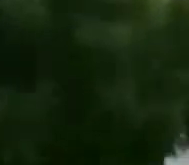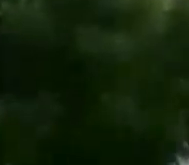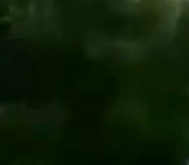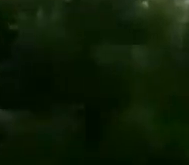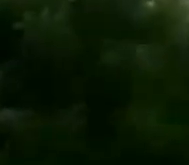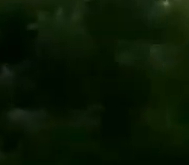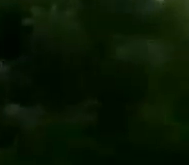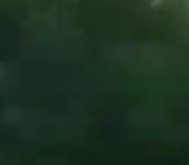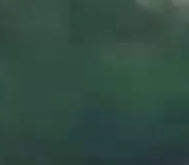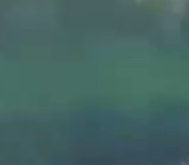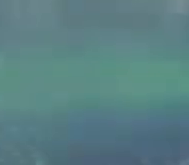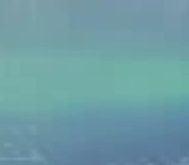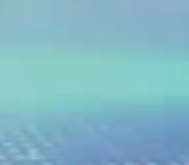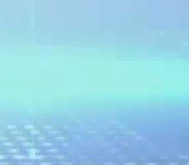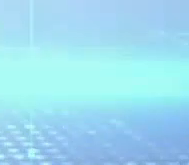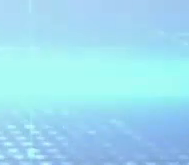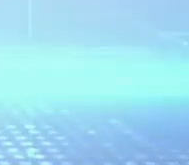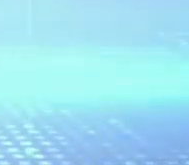con este tema.